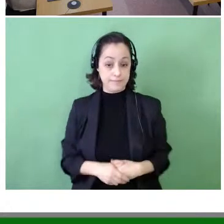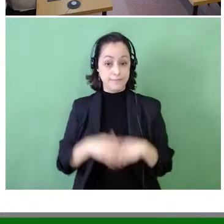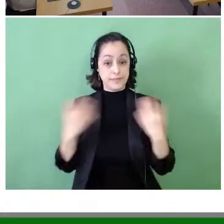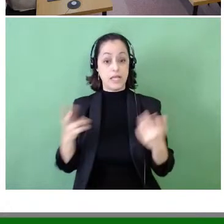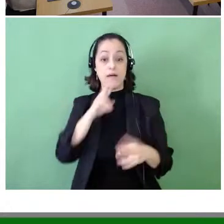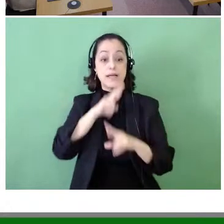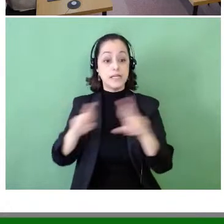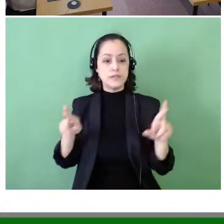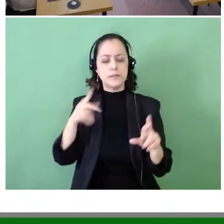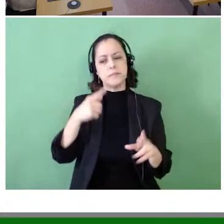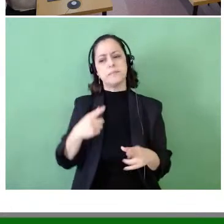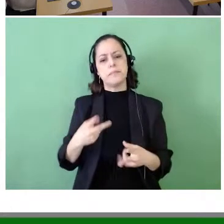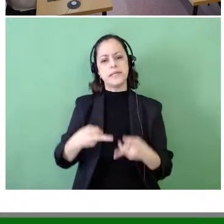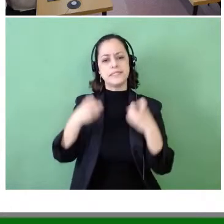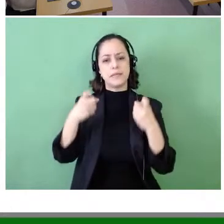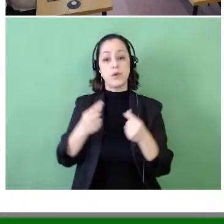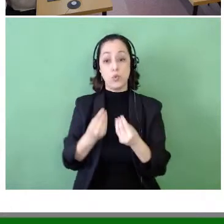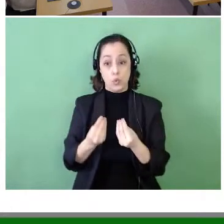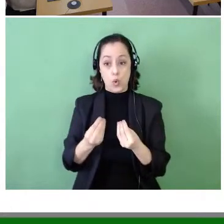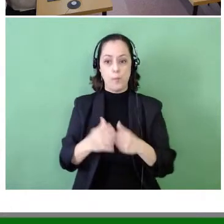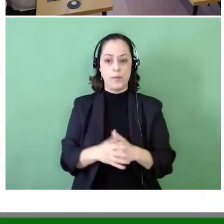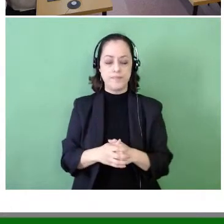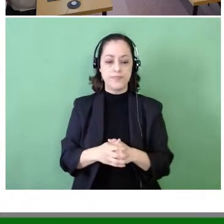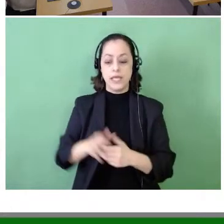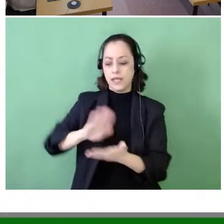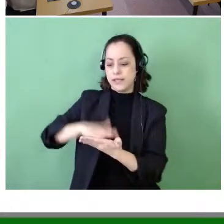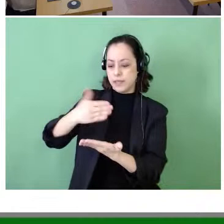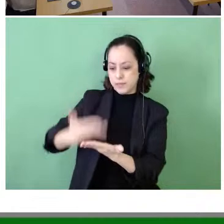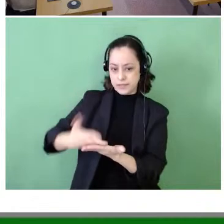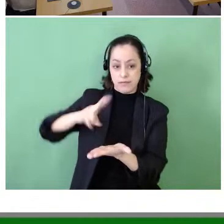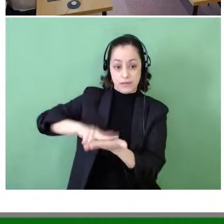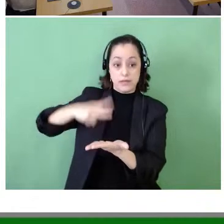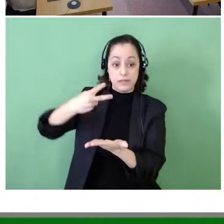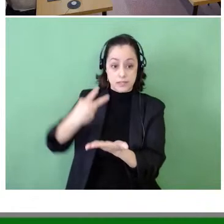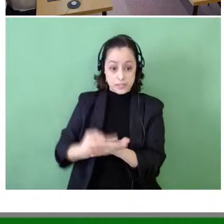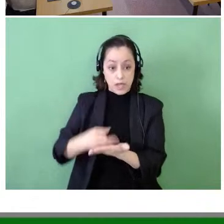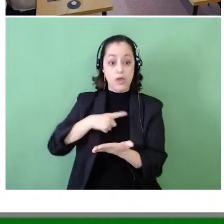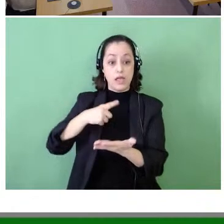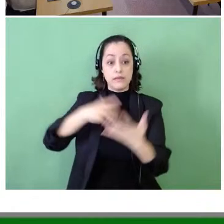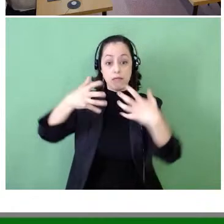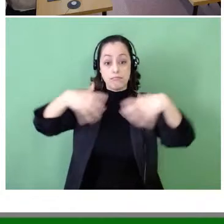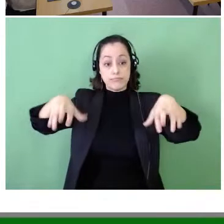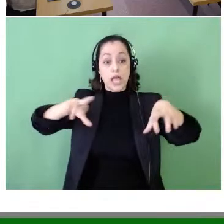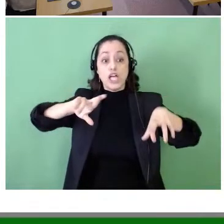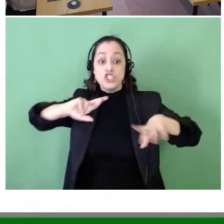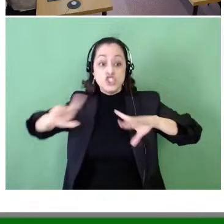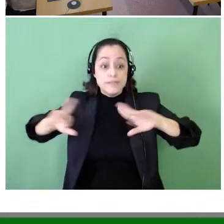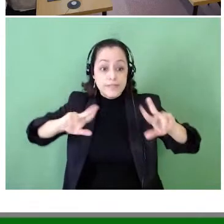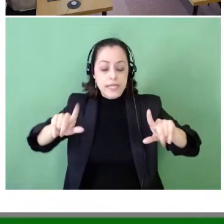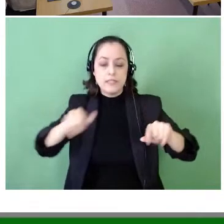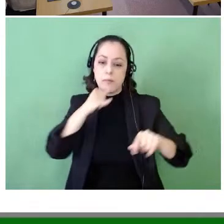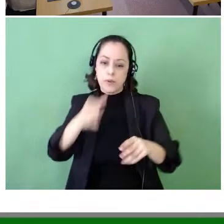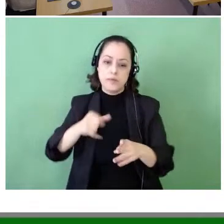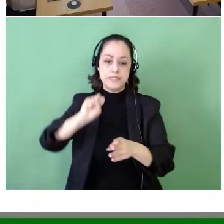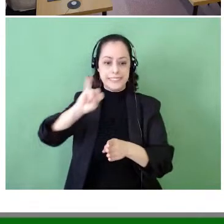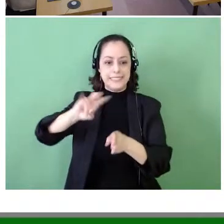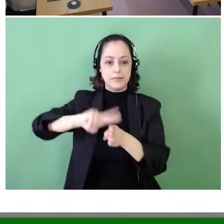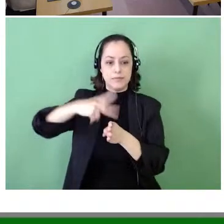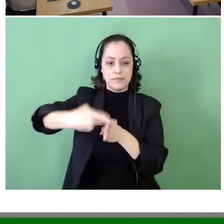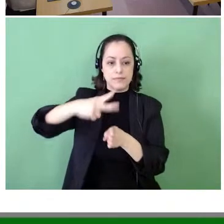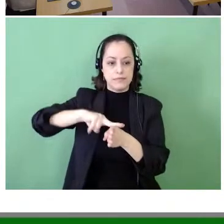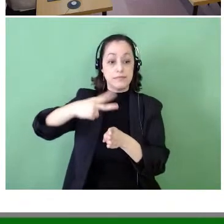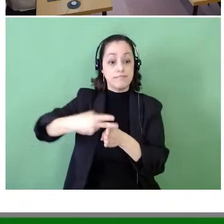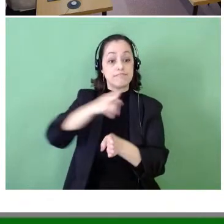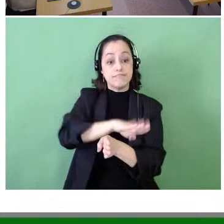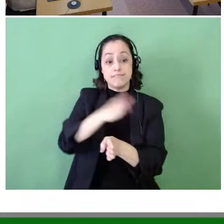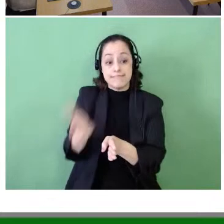y diferencias entre procesos de interpretación y traducción intermodal o intramodal, que son, o sea,